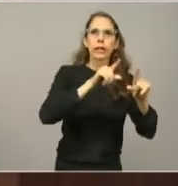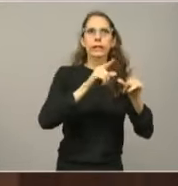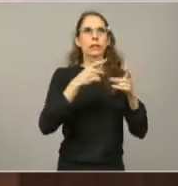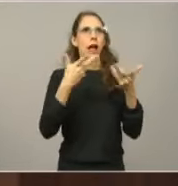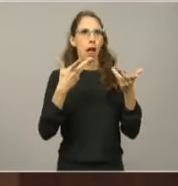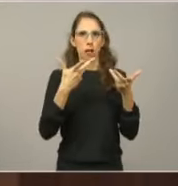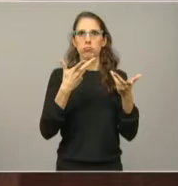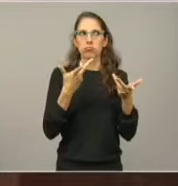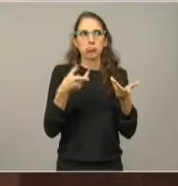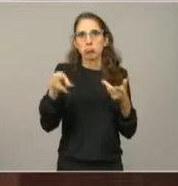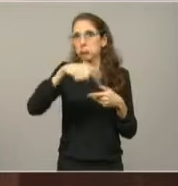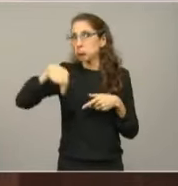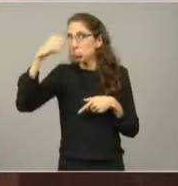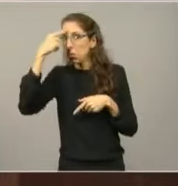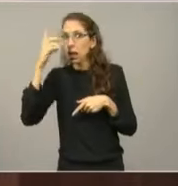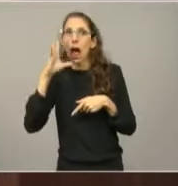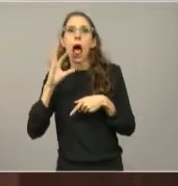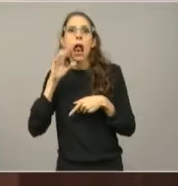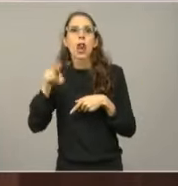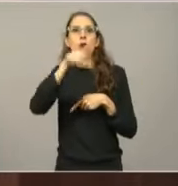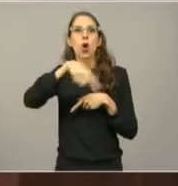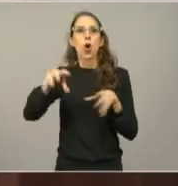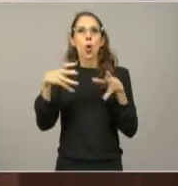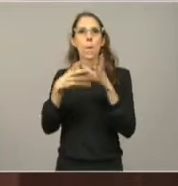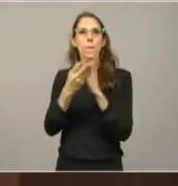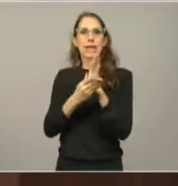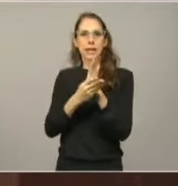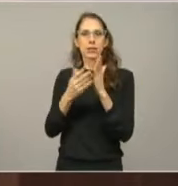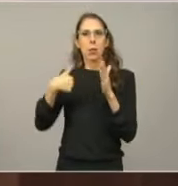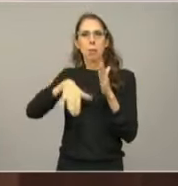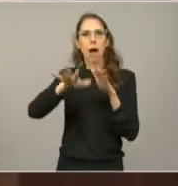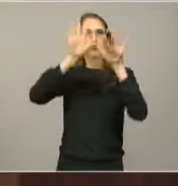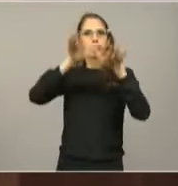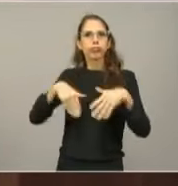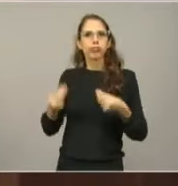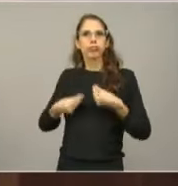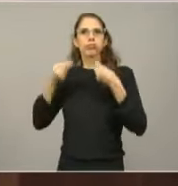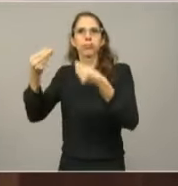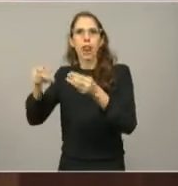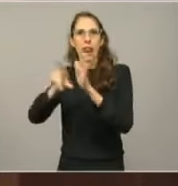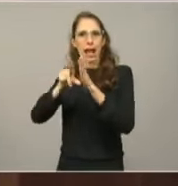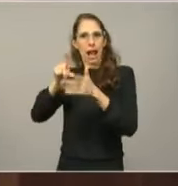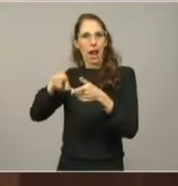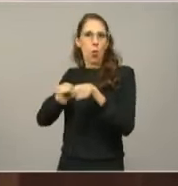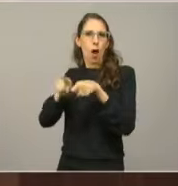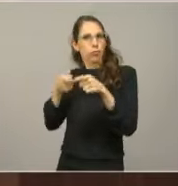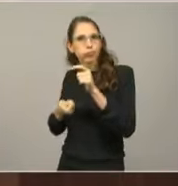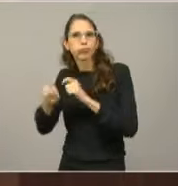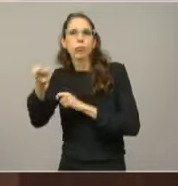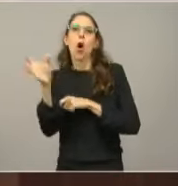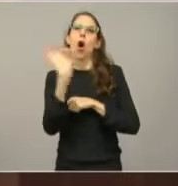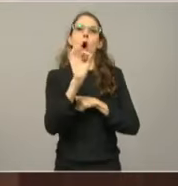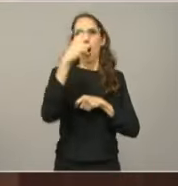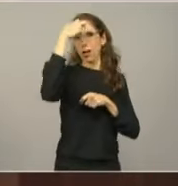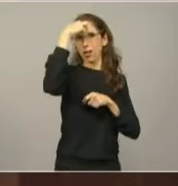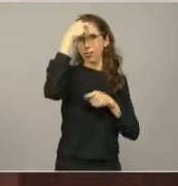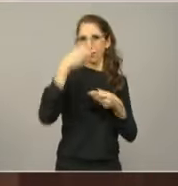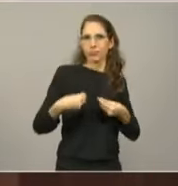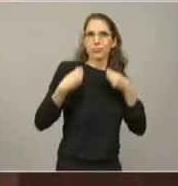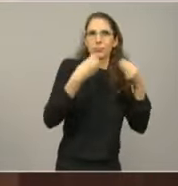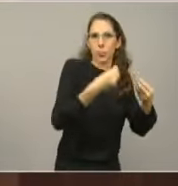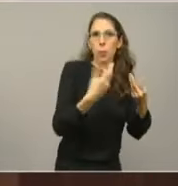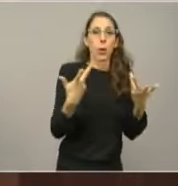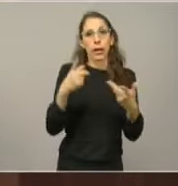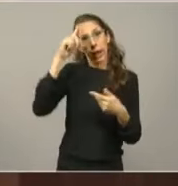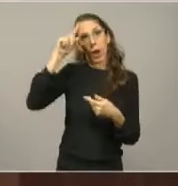evalúan hacer alguna presentación legal o si Incluso evalúan en la legislatura presentar algún proyecto de ley de jueces que no pagan